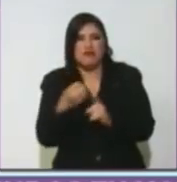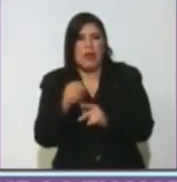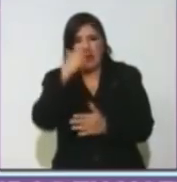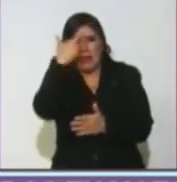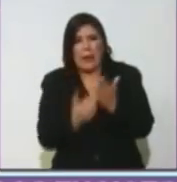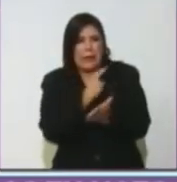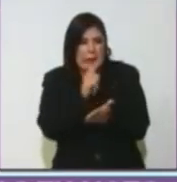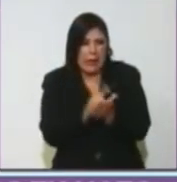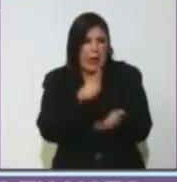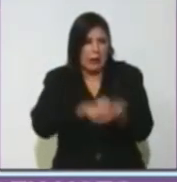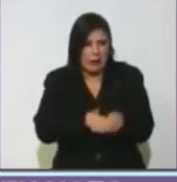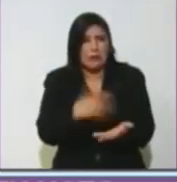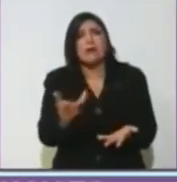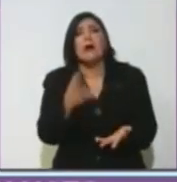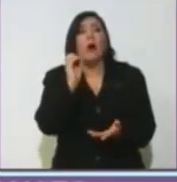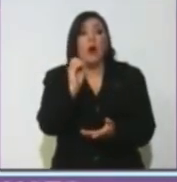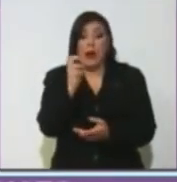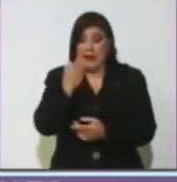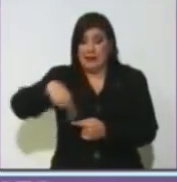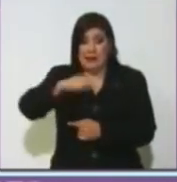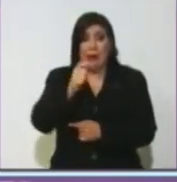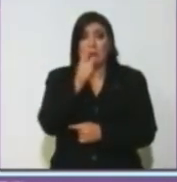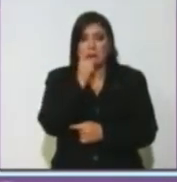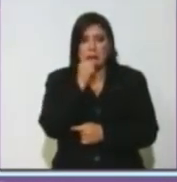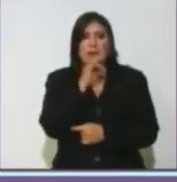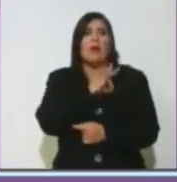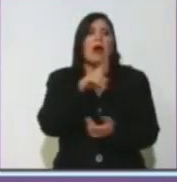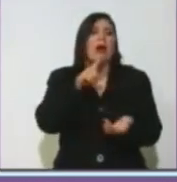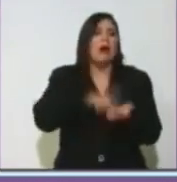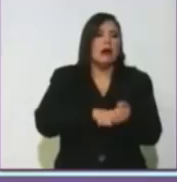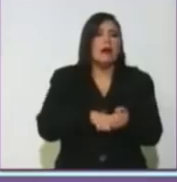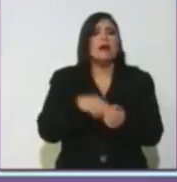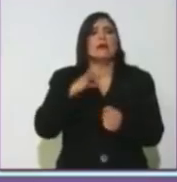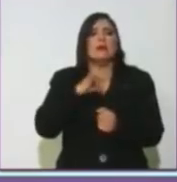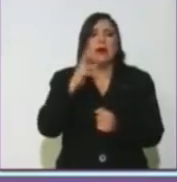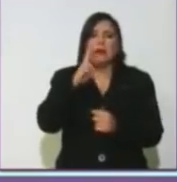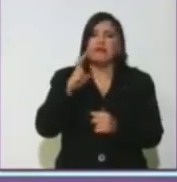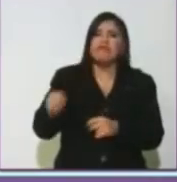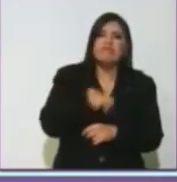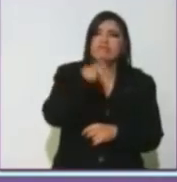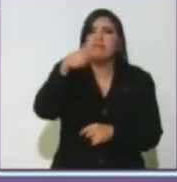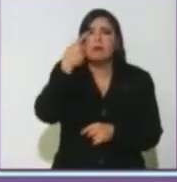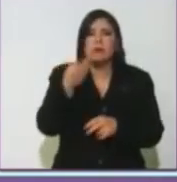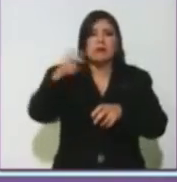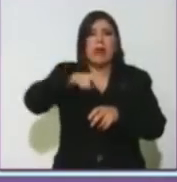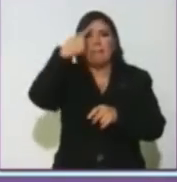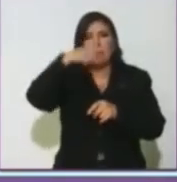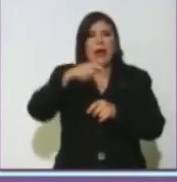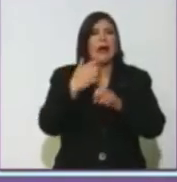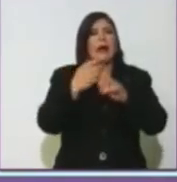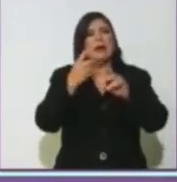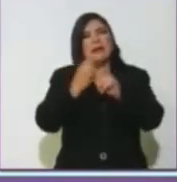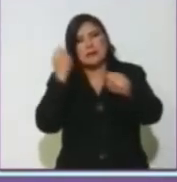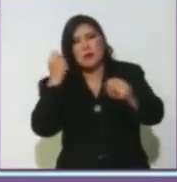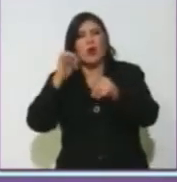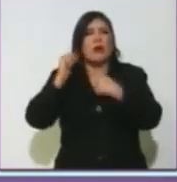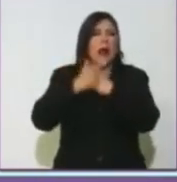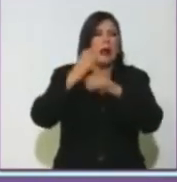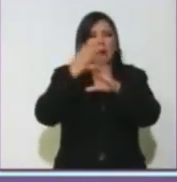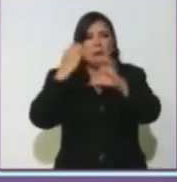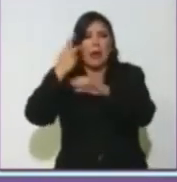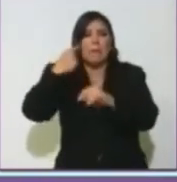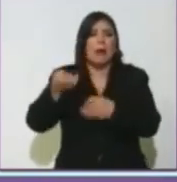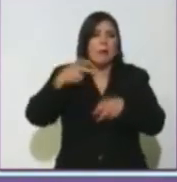van a poder estos policías estar dentro de las unidades de transporte asegurándose el bienestar de los ciudadanos que estamos usando el